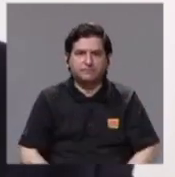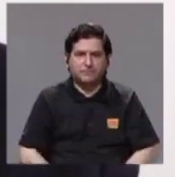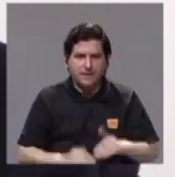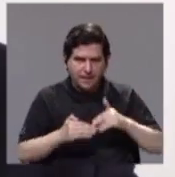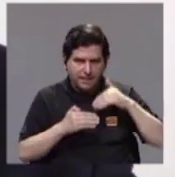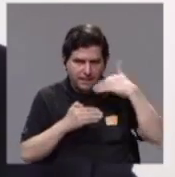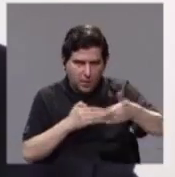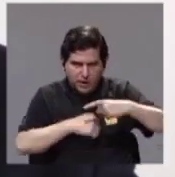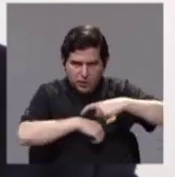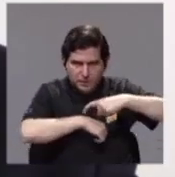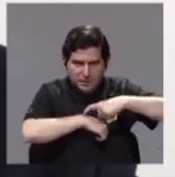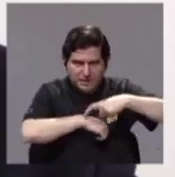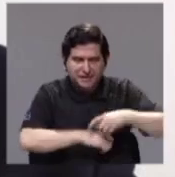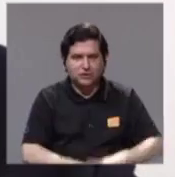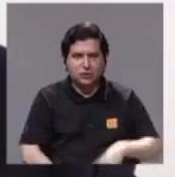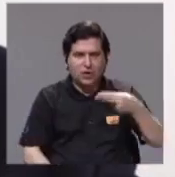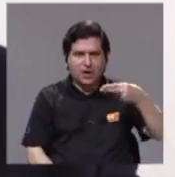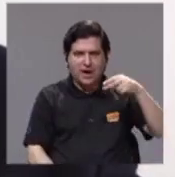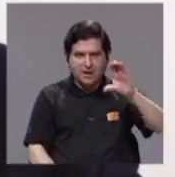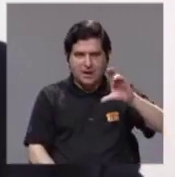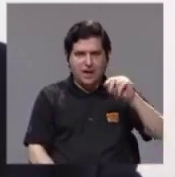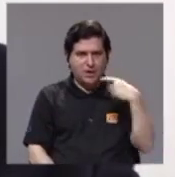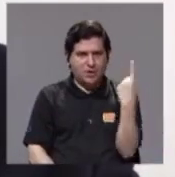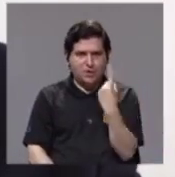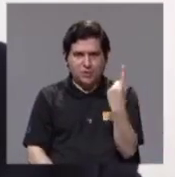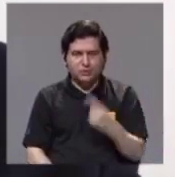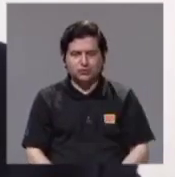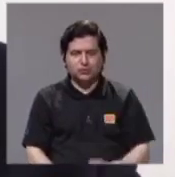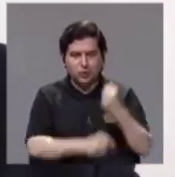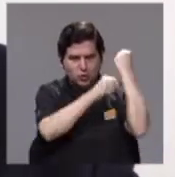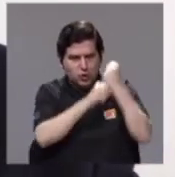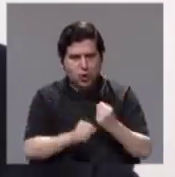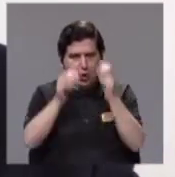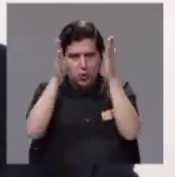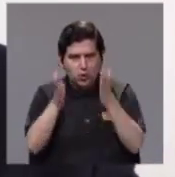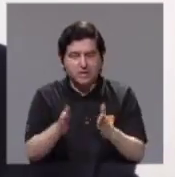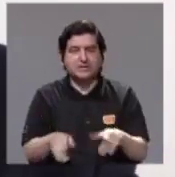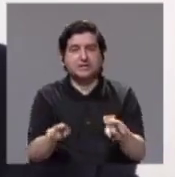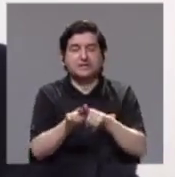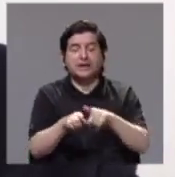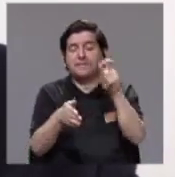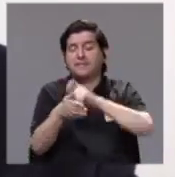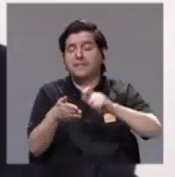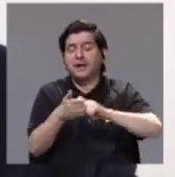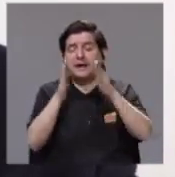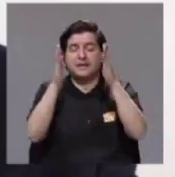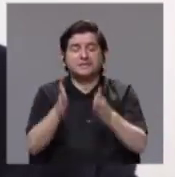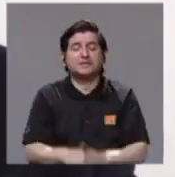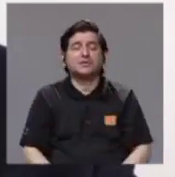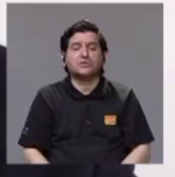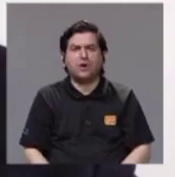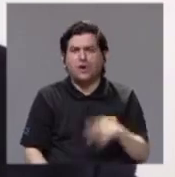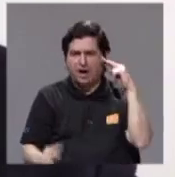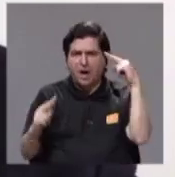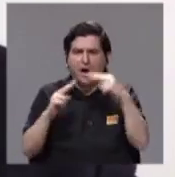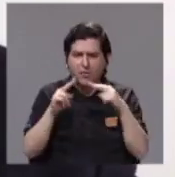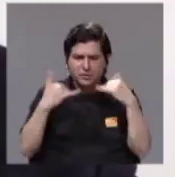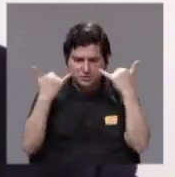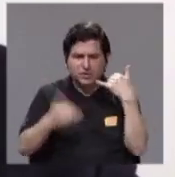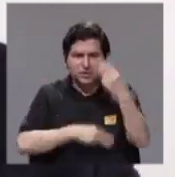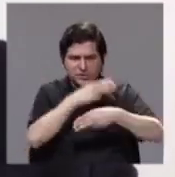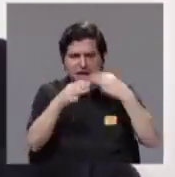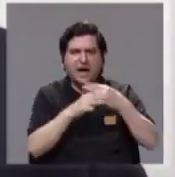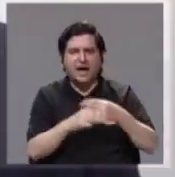Entonces, a partir de este momento, Cortés no solamente es un conquistador, pero un literato conocido en el mundo